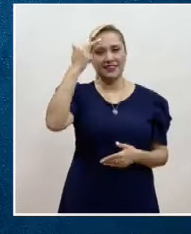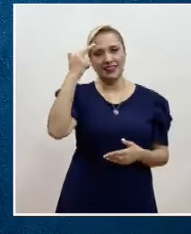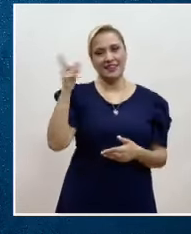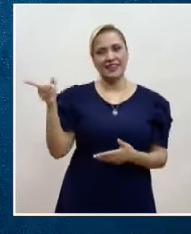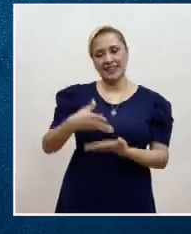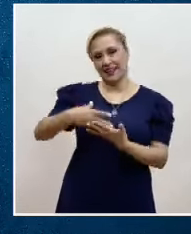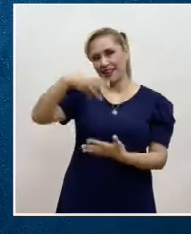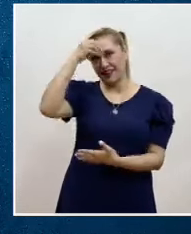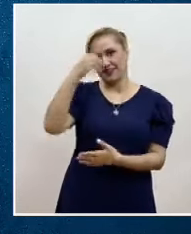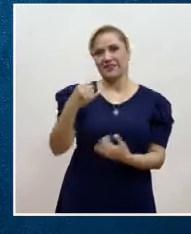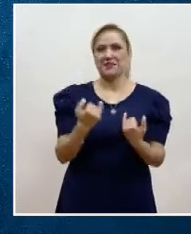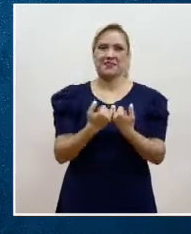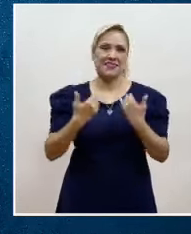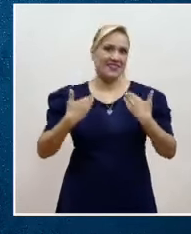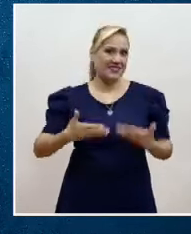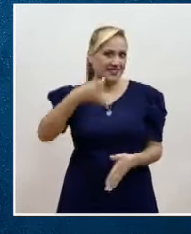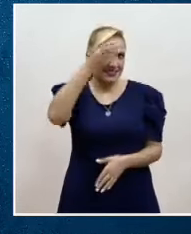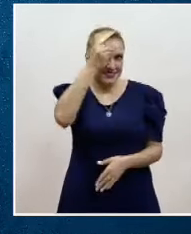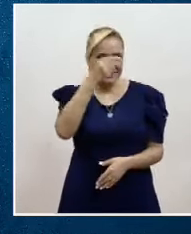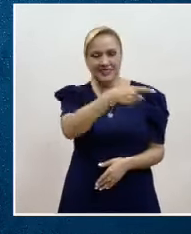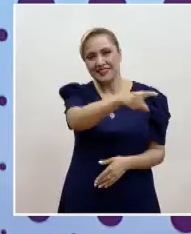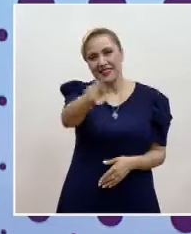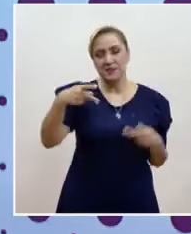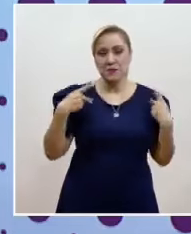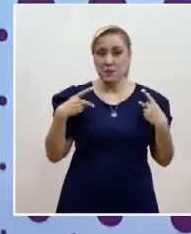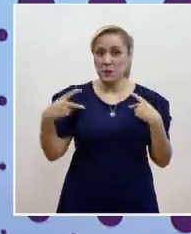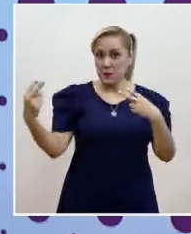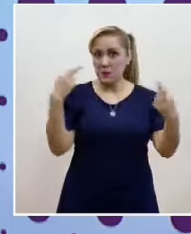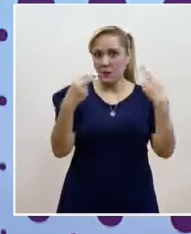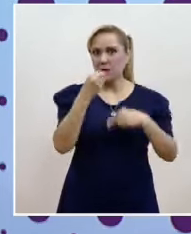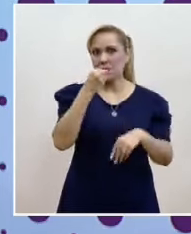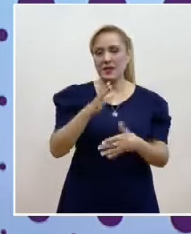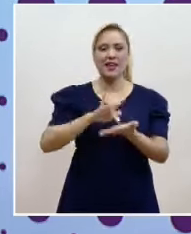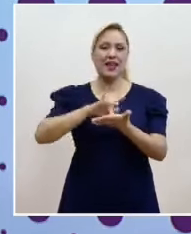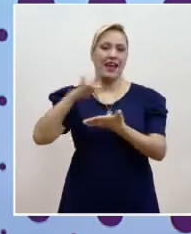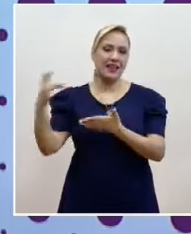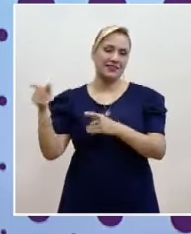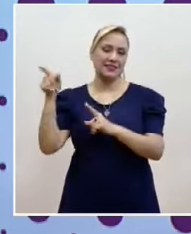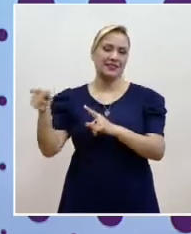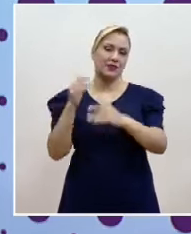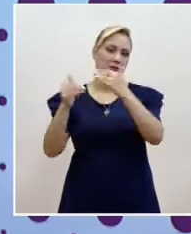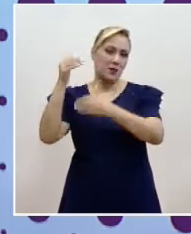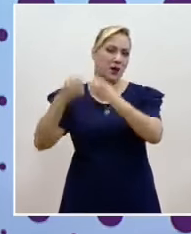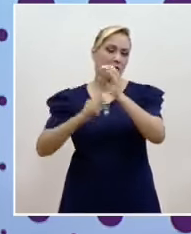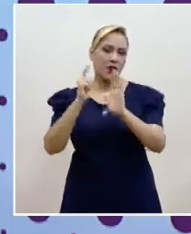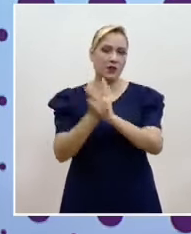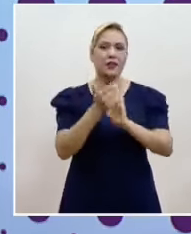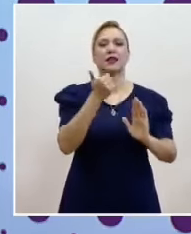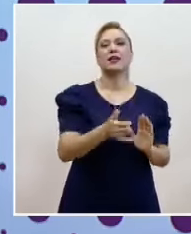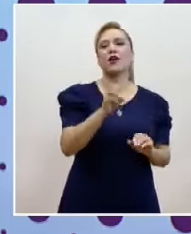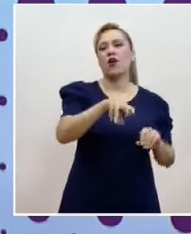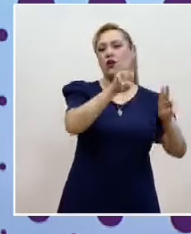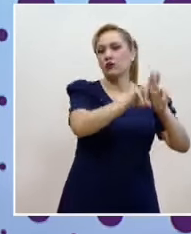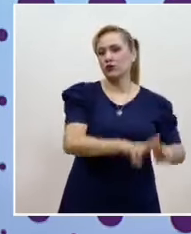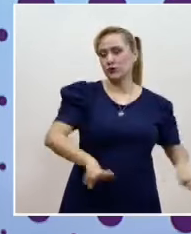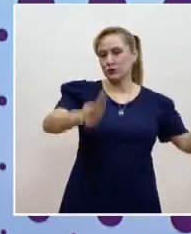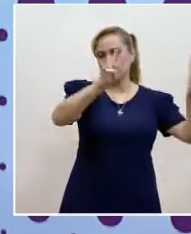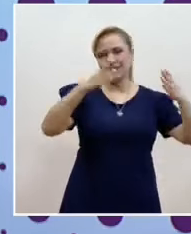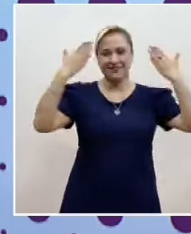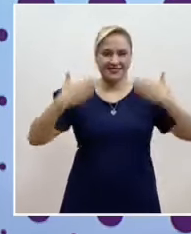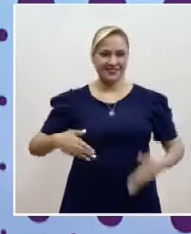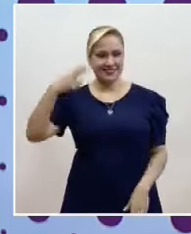aprender mucho y bueno, recordarles a quienes nos escuchan que este programa se hace en colaboración entre la Suprema Corte de Justicia de la Nación y la Oficina del Alto Comisionado